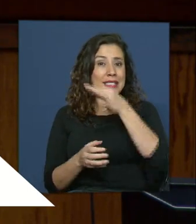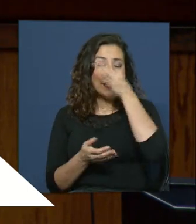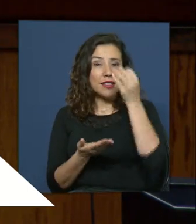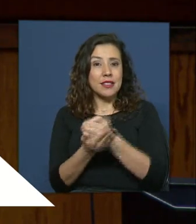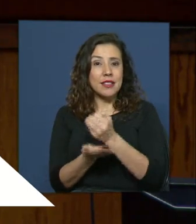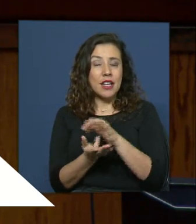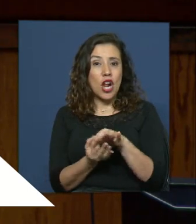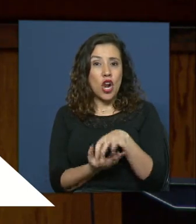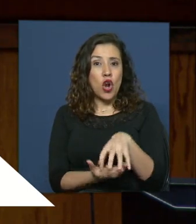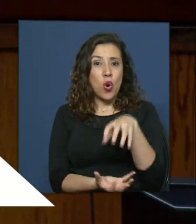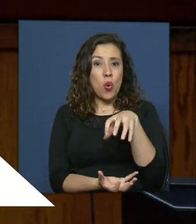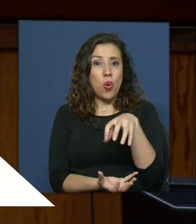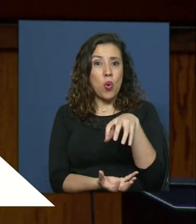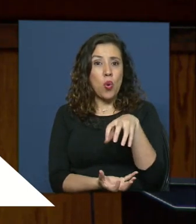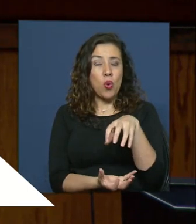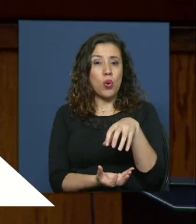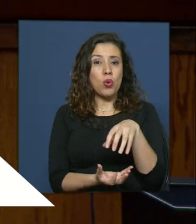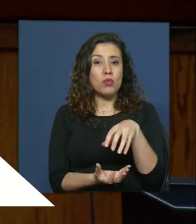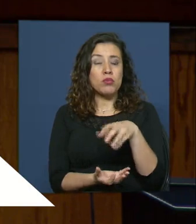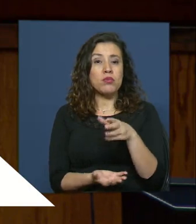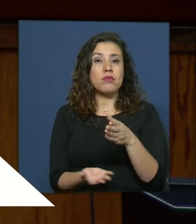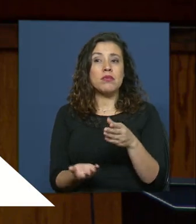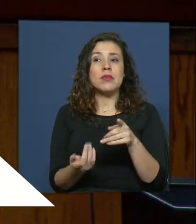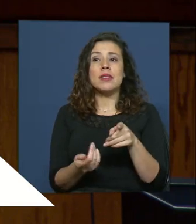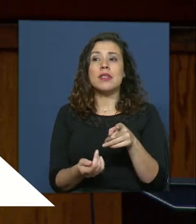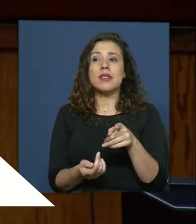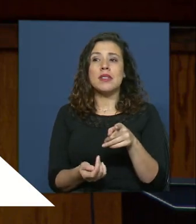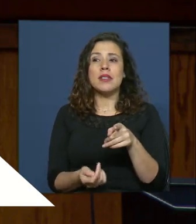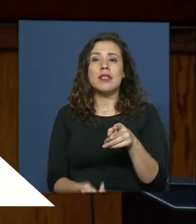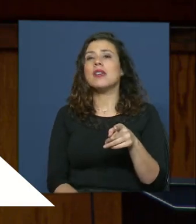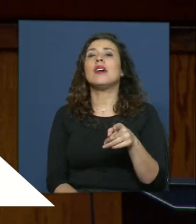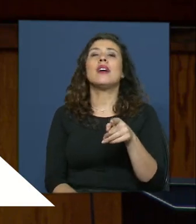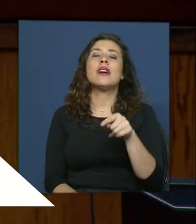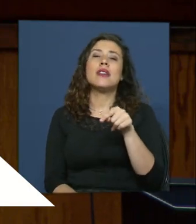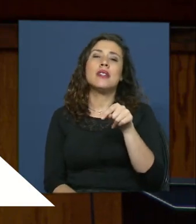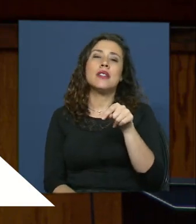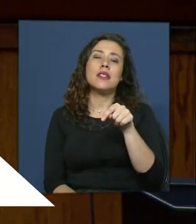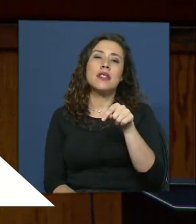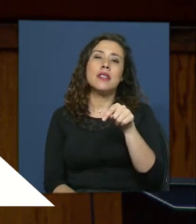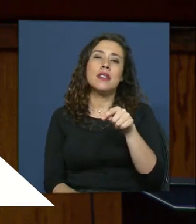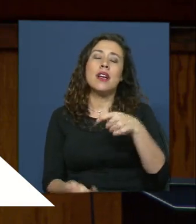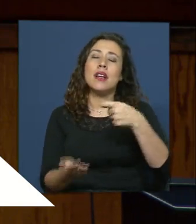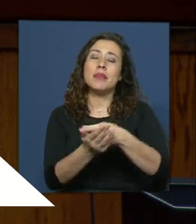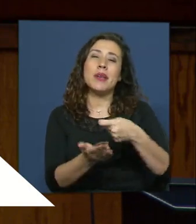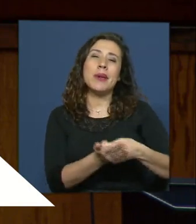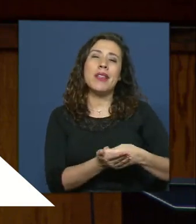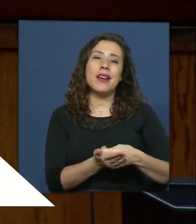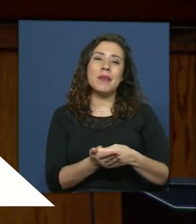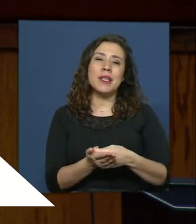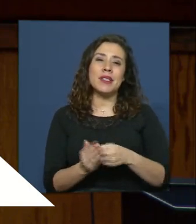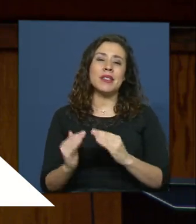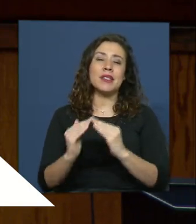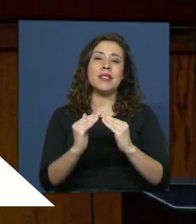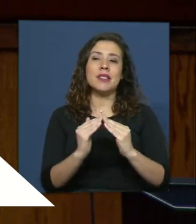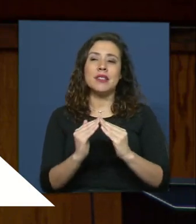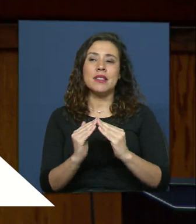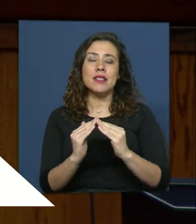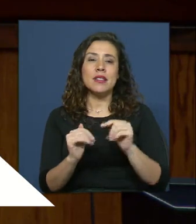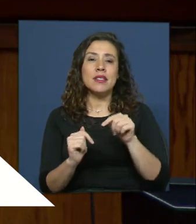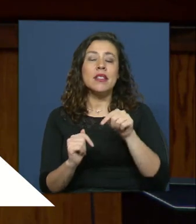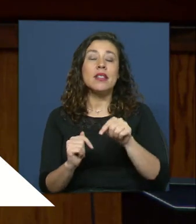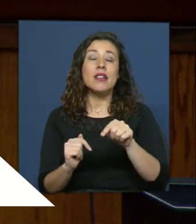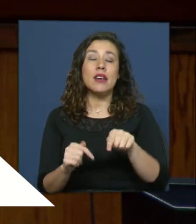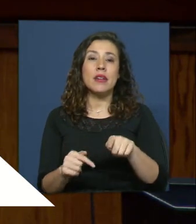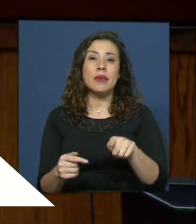lucro a quien se haya transferido esta calidad opte por adquirir el inmueble en que funciona el establecimiento